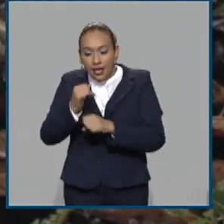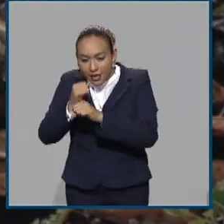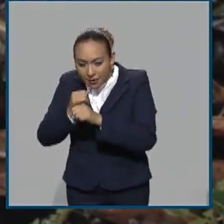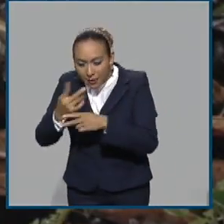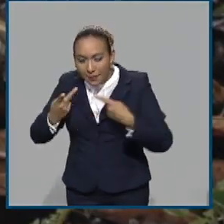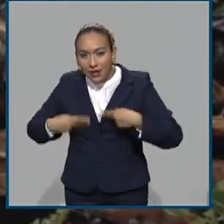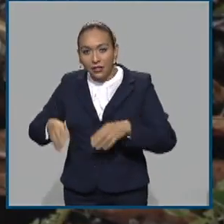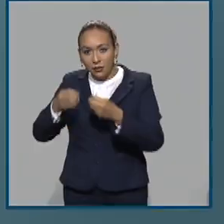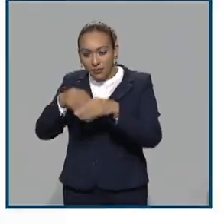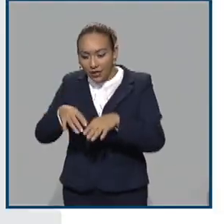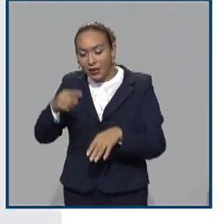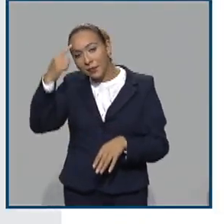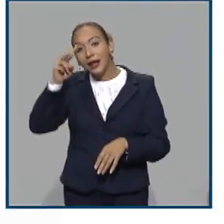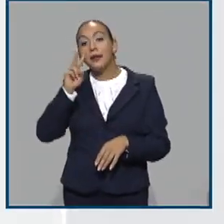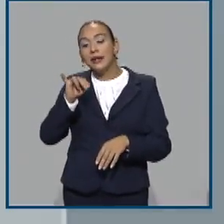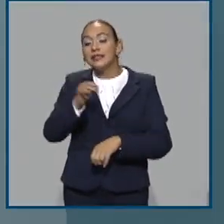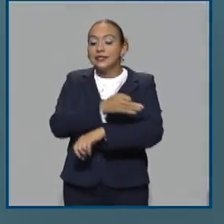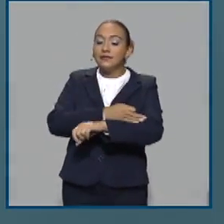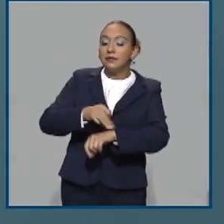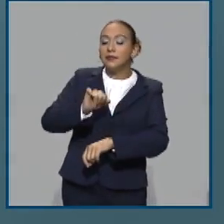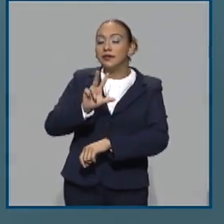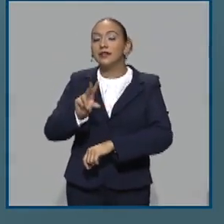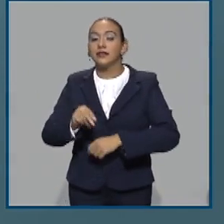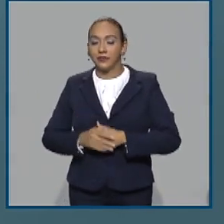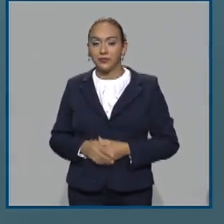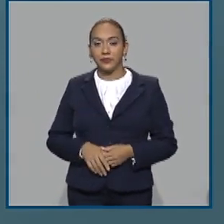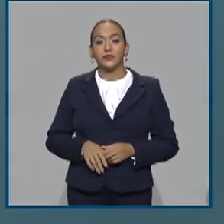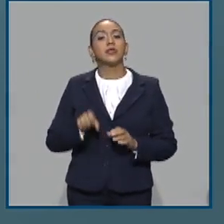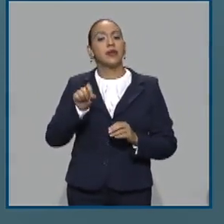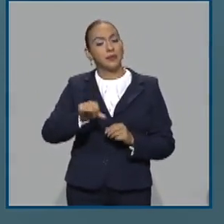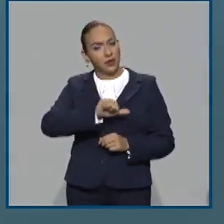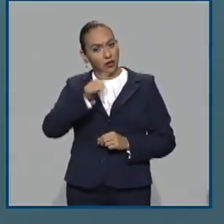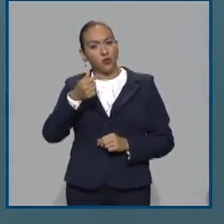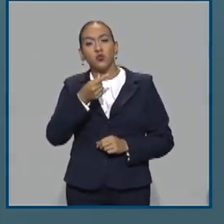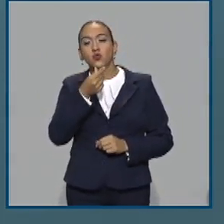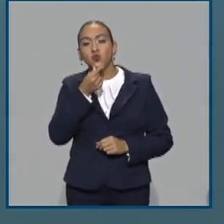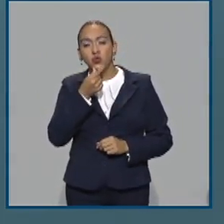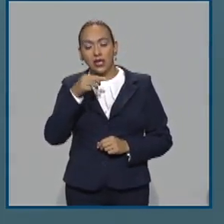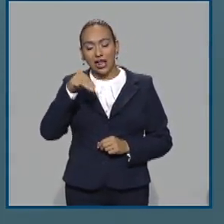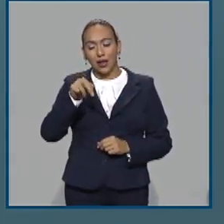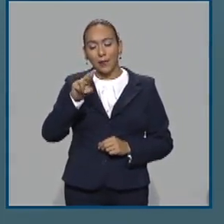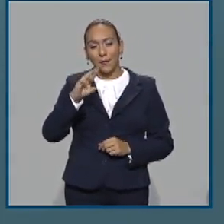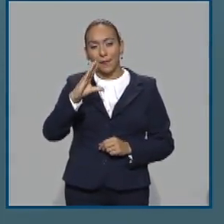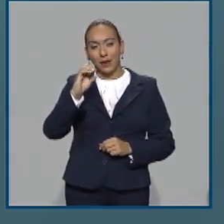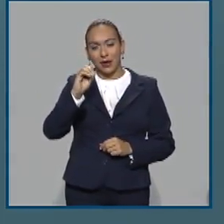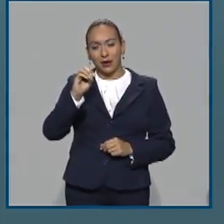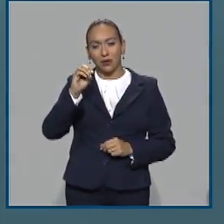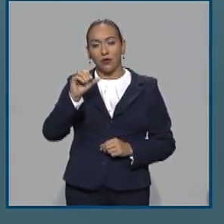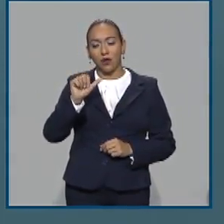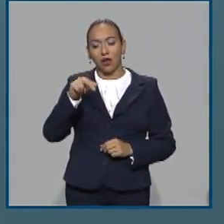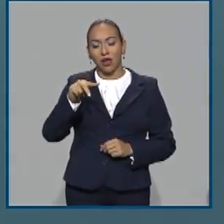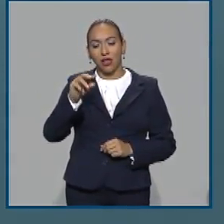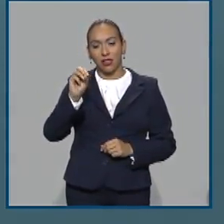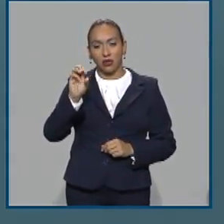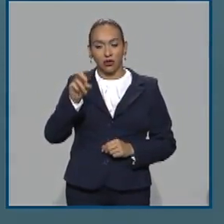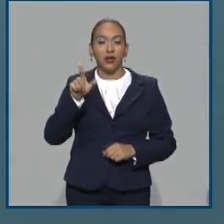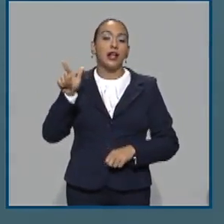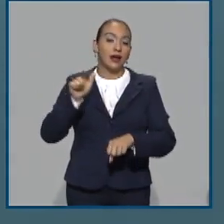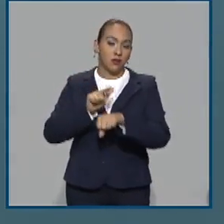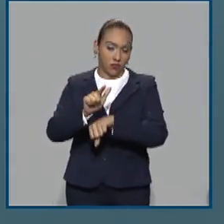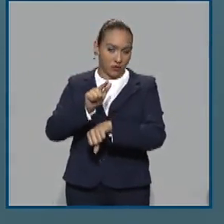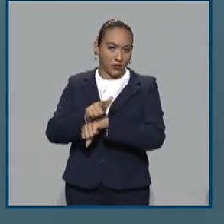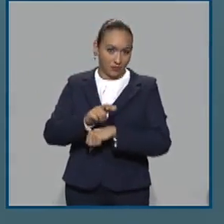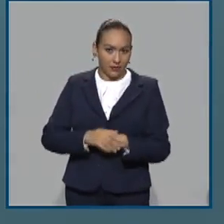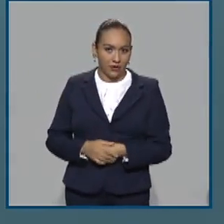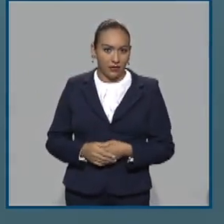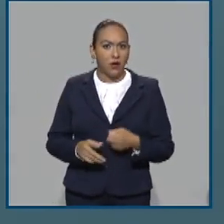que desaparecieron. Asimismo, en el caso de la desaparición del niño Marco Antonio Molina Teisen de Guatemala, en el contexto